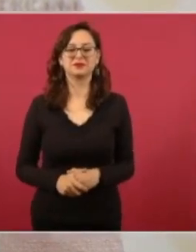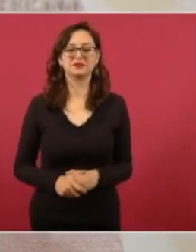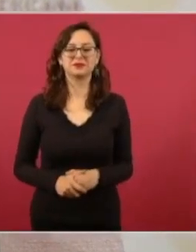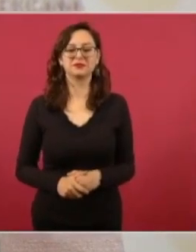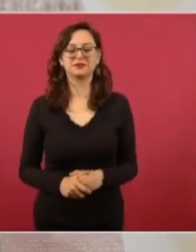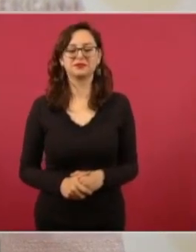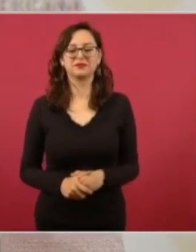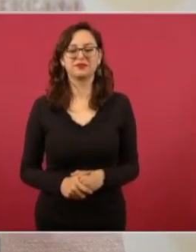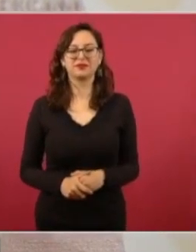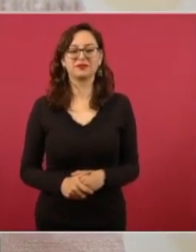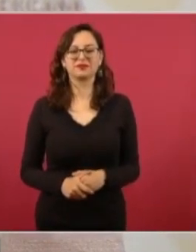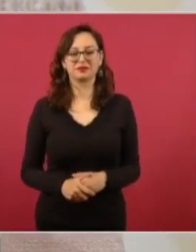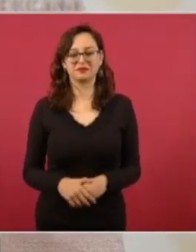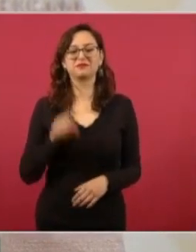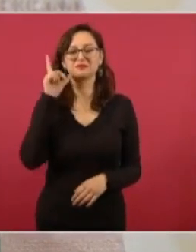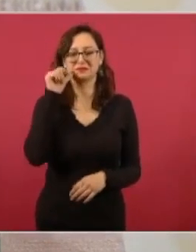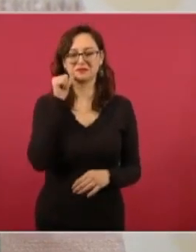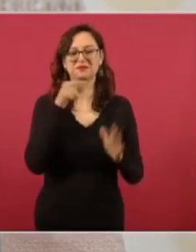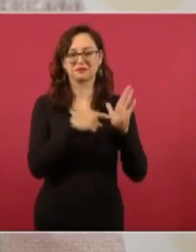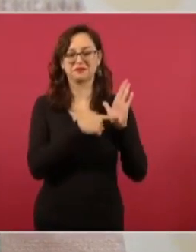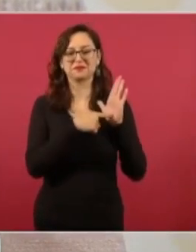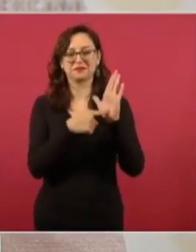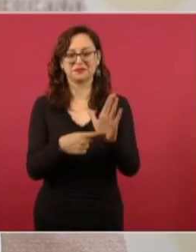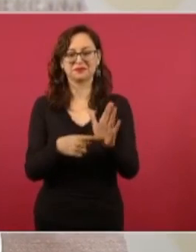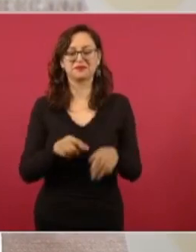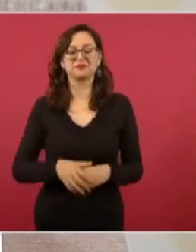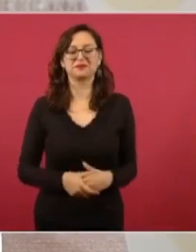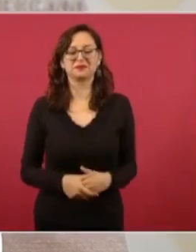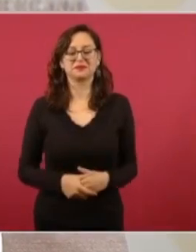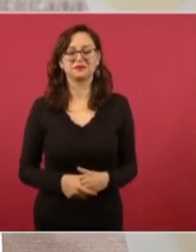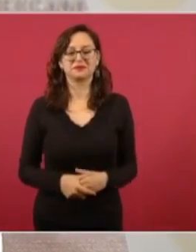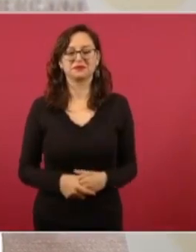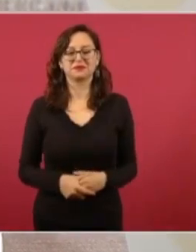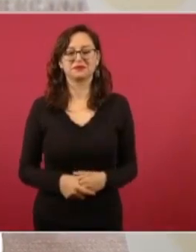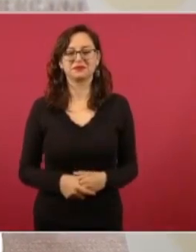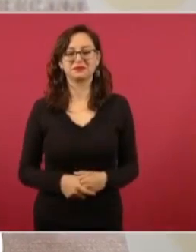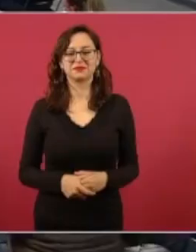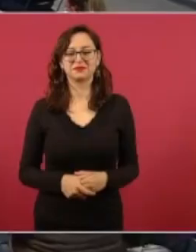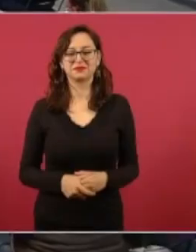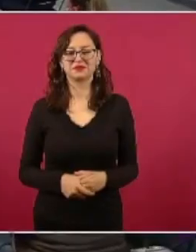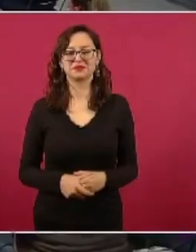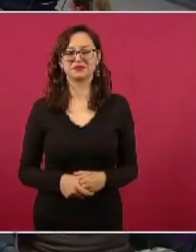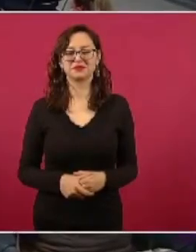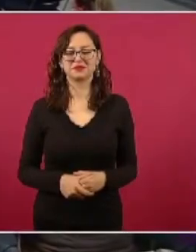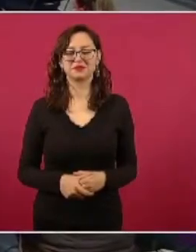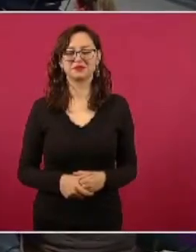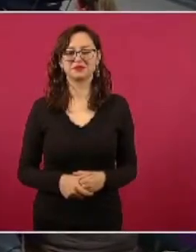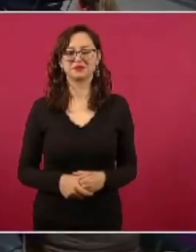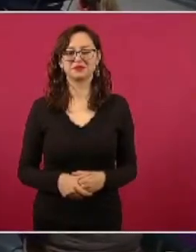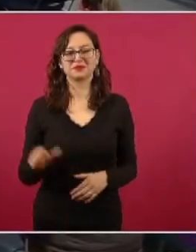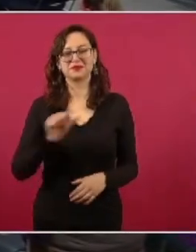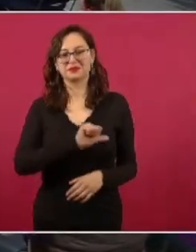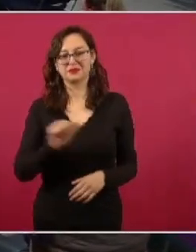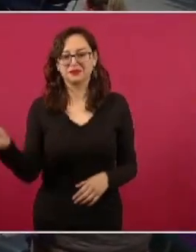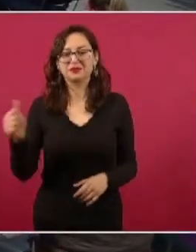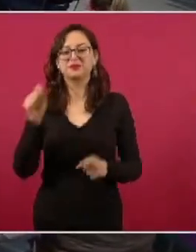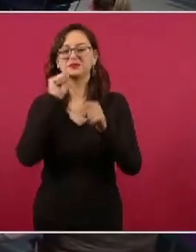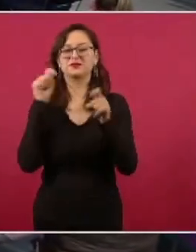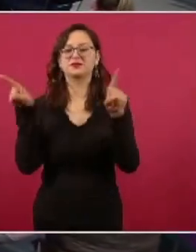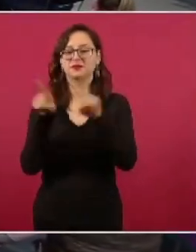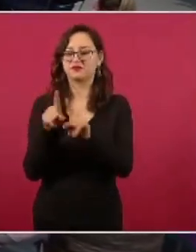Sí. A ver si mañana pone. Y hay otro, el que es que acaba de escribir